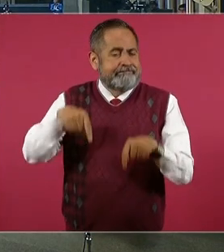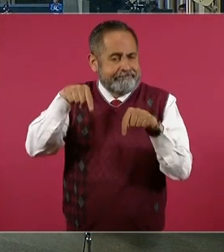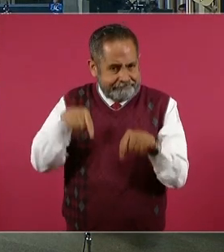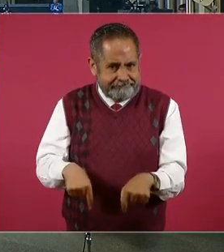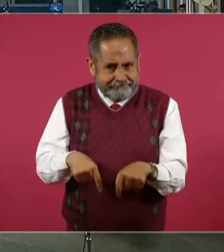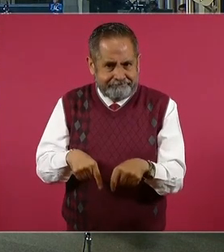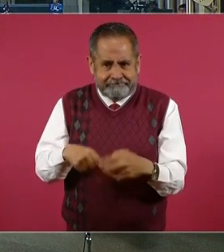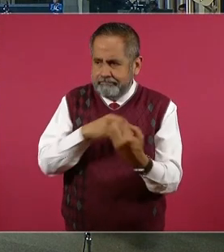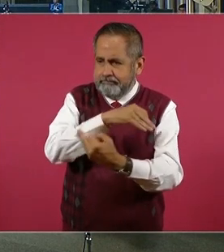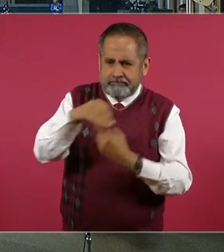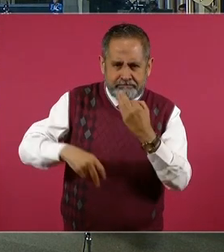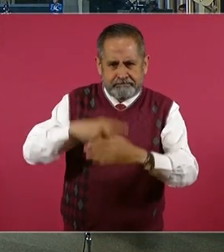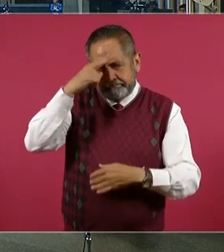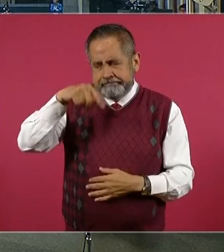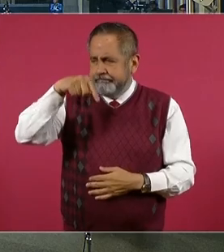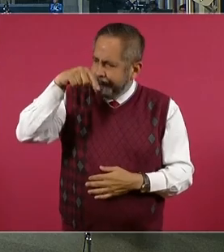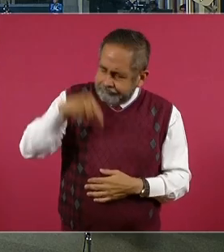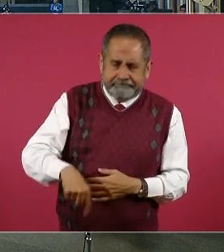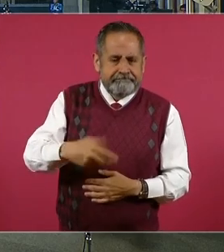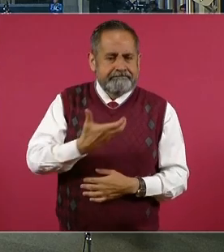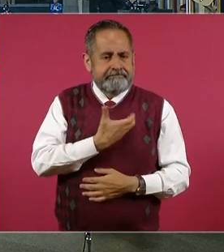de todos los mexicanos.